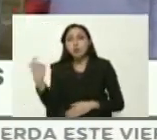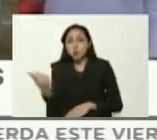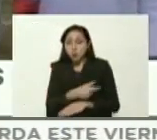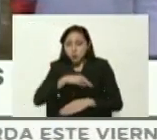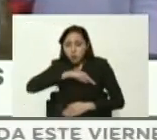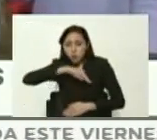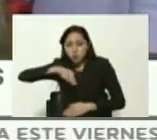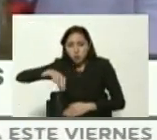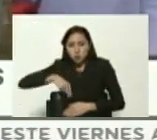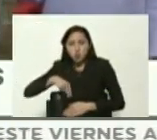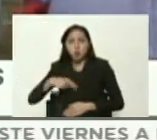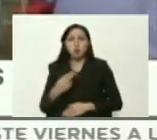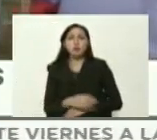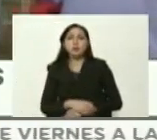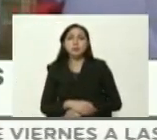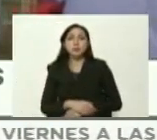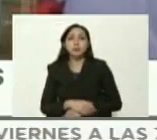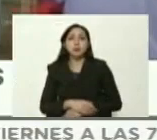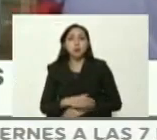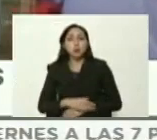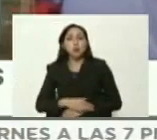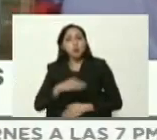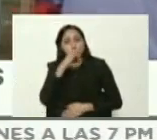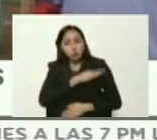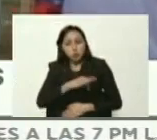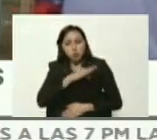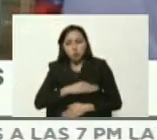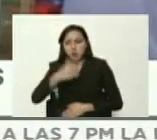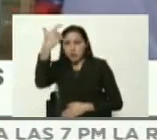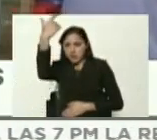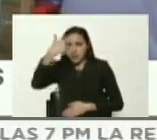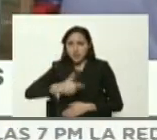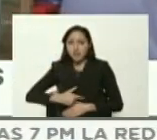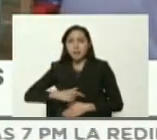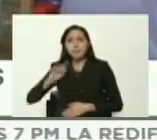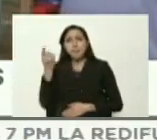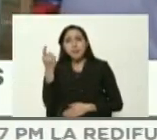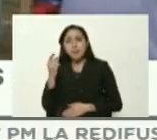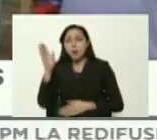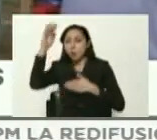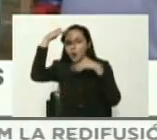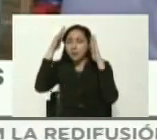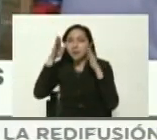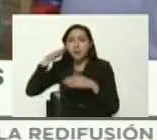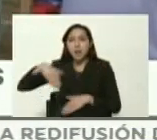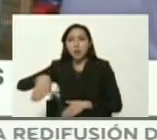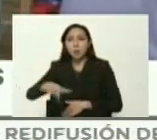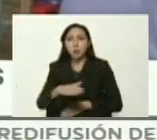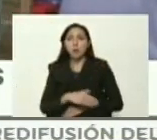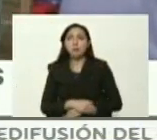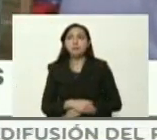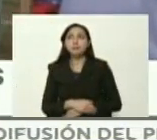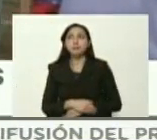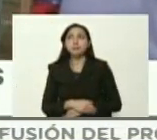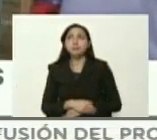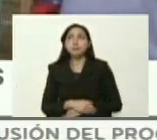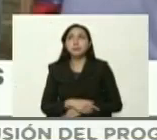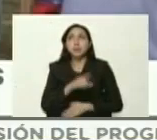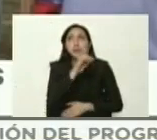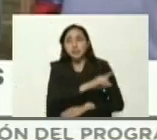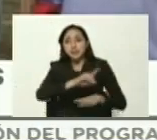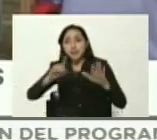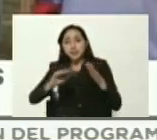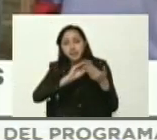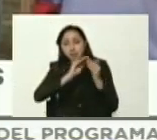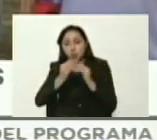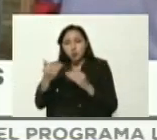Nosotros los que nos identificamos como socialistas, primero está la gente, que cualquier otra cosa. Y aquí hay 16 consejos